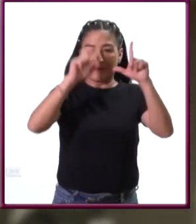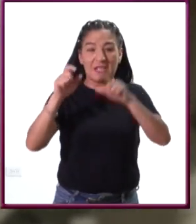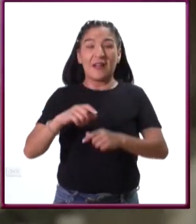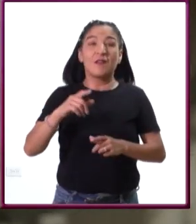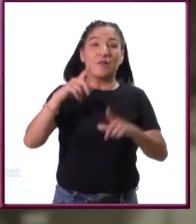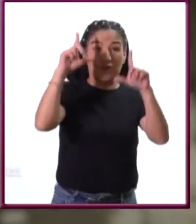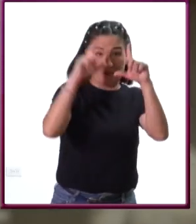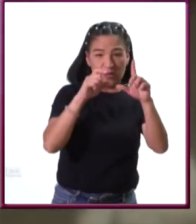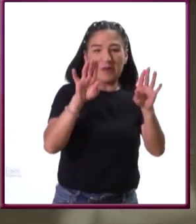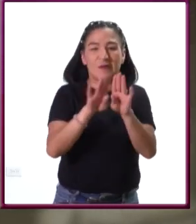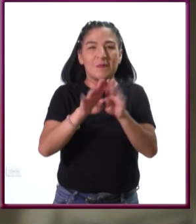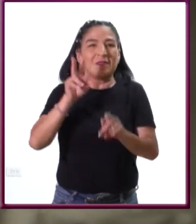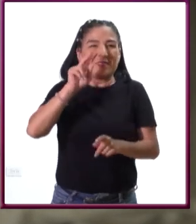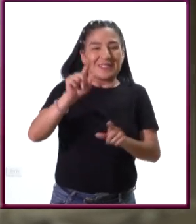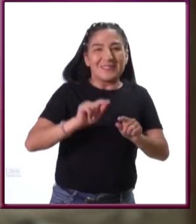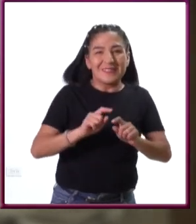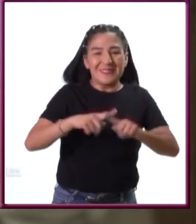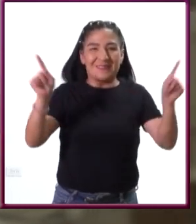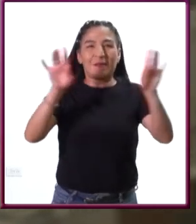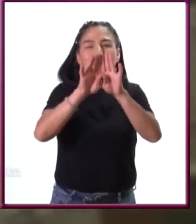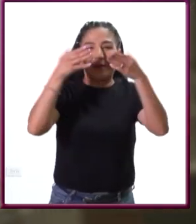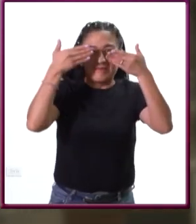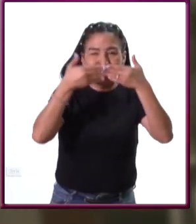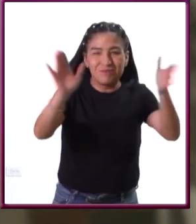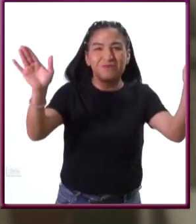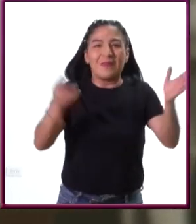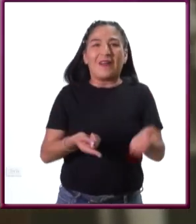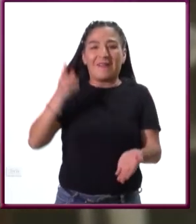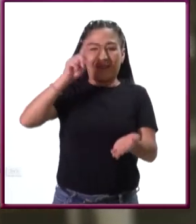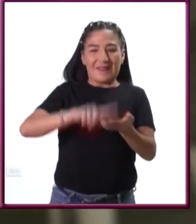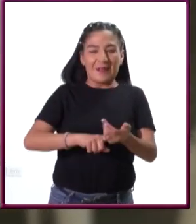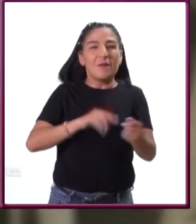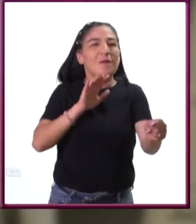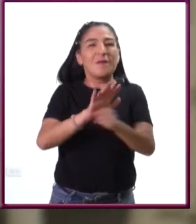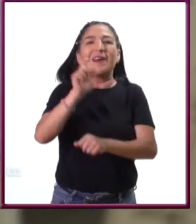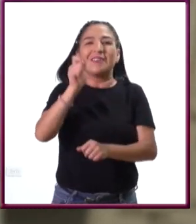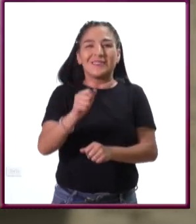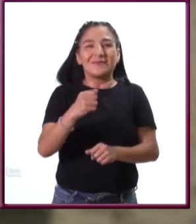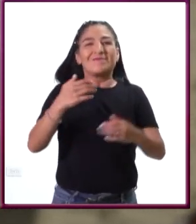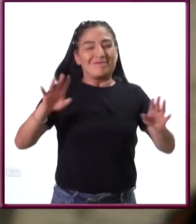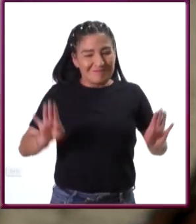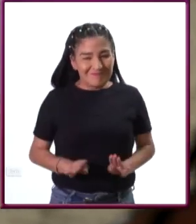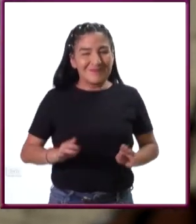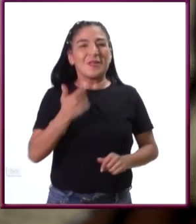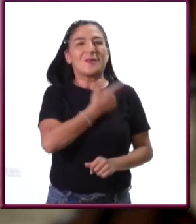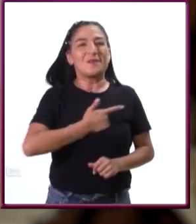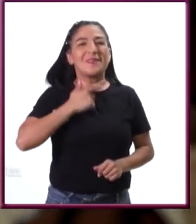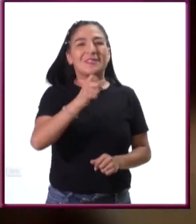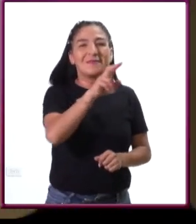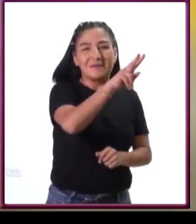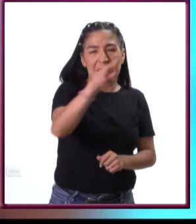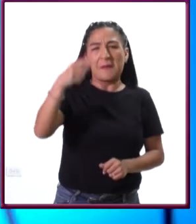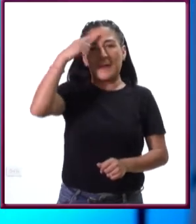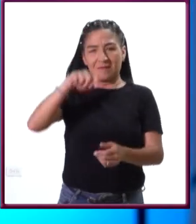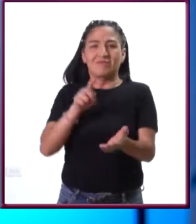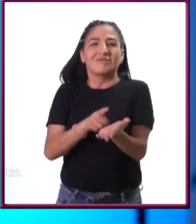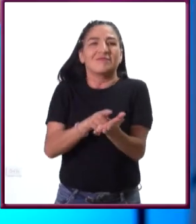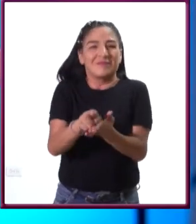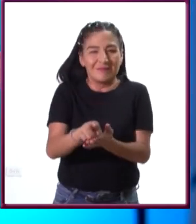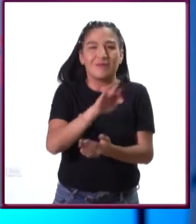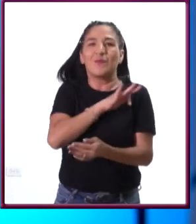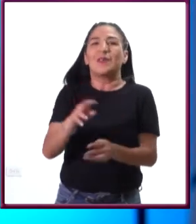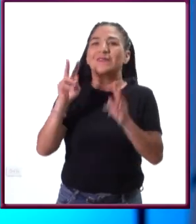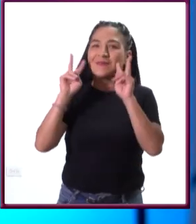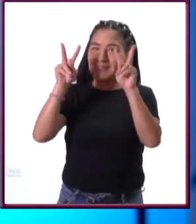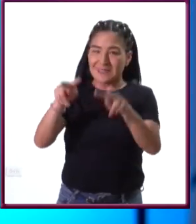y amplían nuestras nociones de lo que merece la pena mirar y de lo que tenemos derecho a observar.